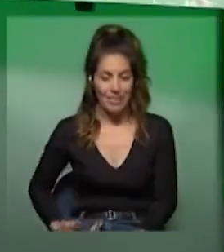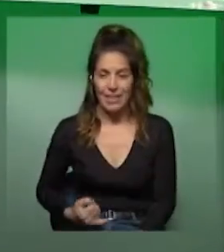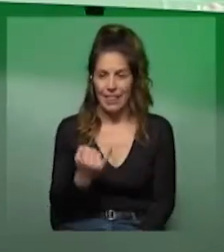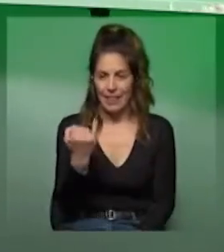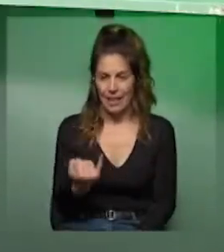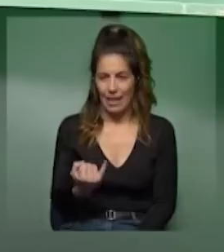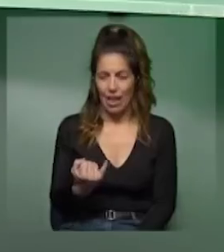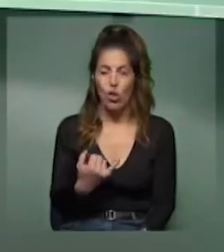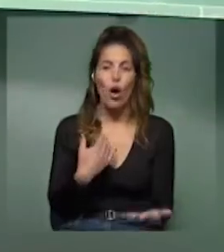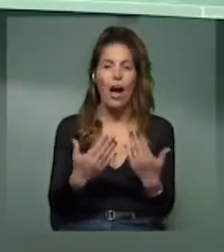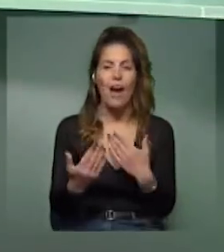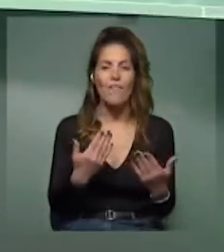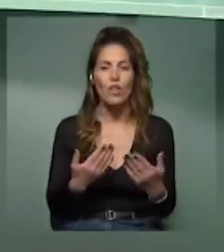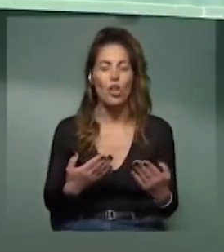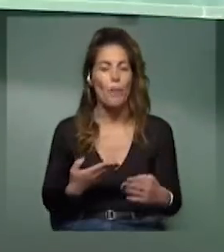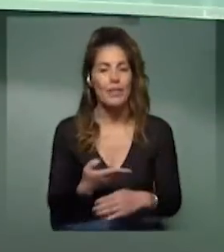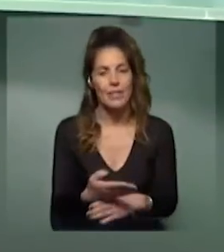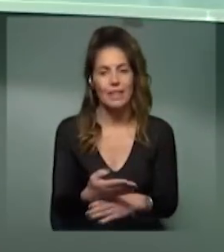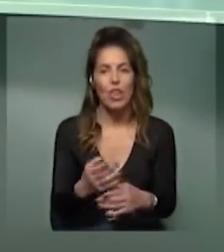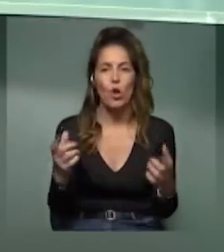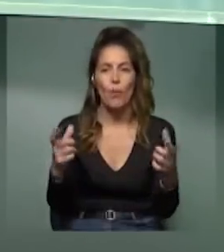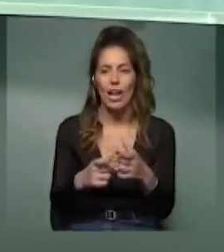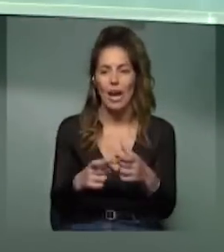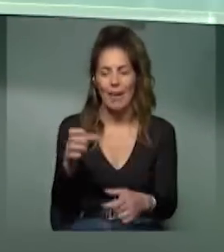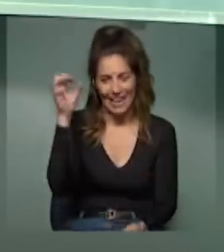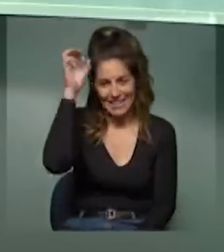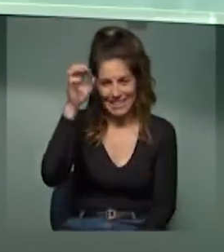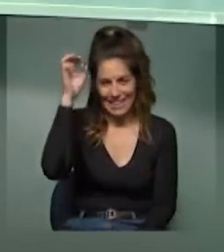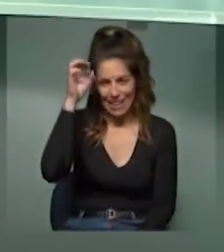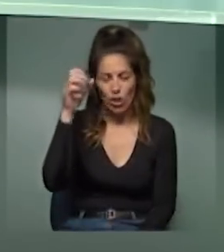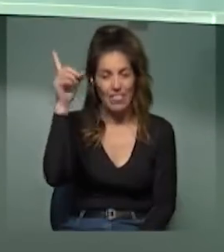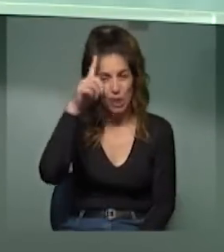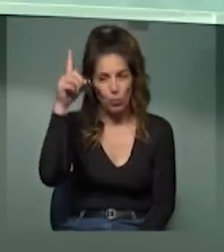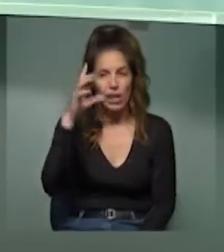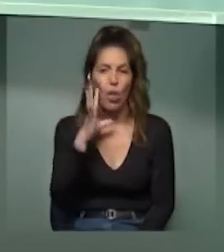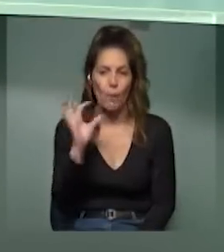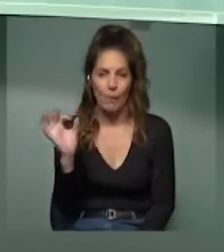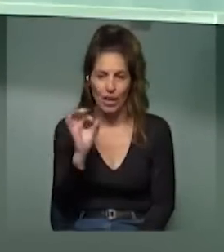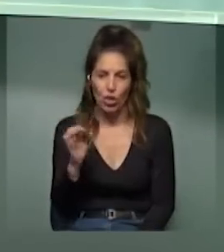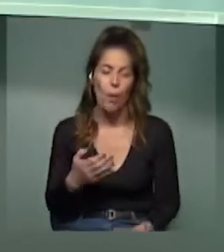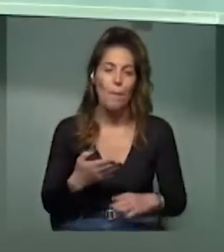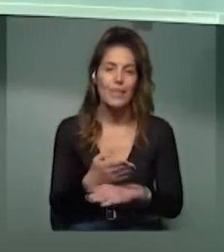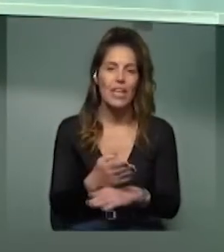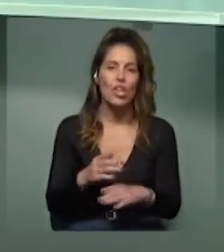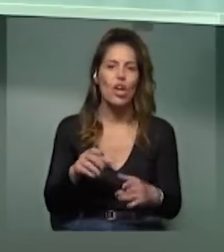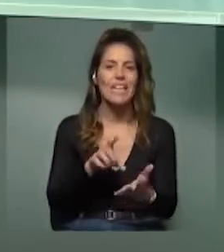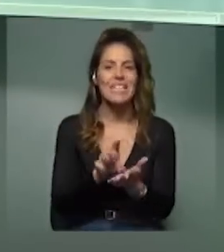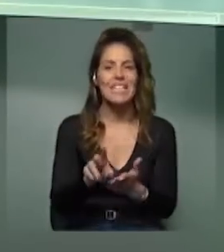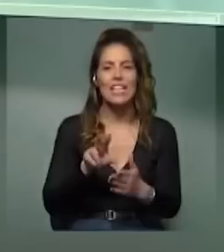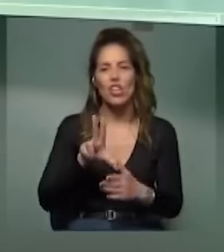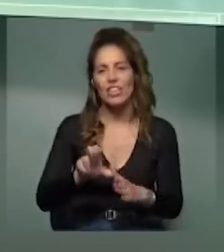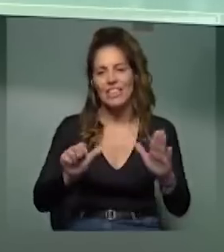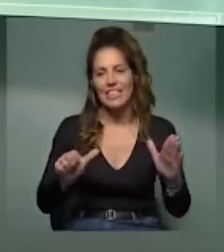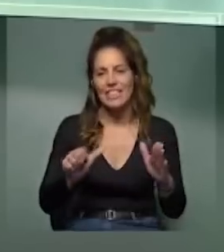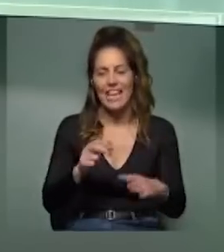Delgado se refirió a la moción presentada por la cámara de senadores de diputados Perdón solicitando que cesan los 36 cargos cuestionados de la